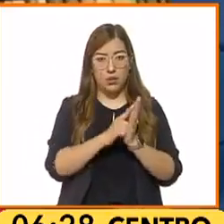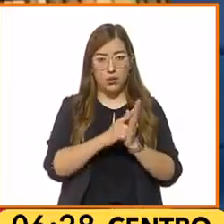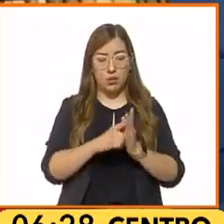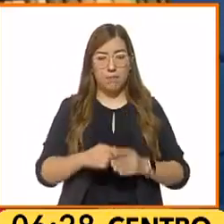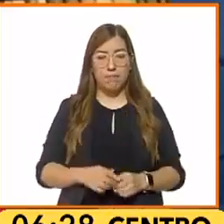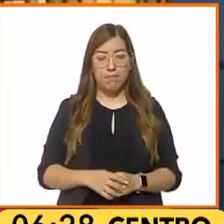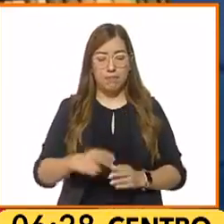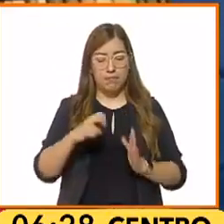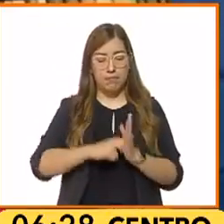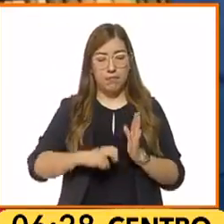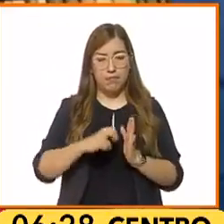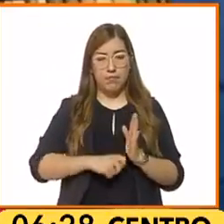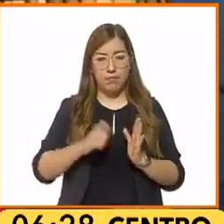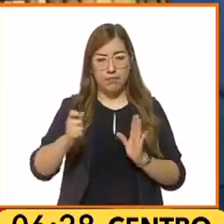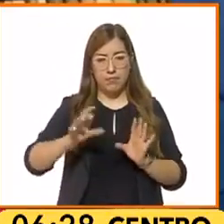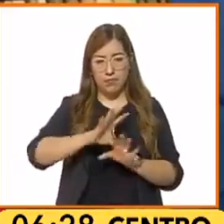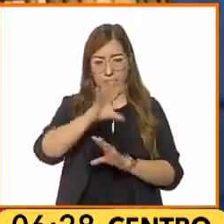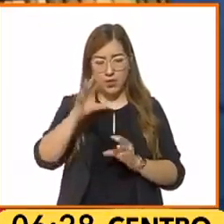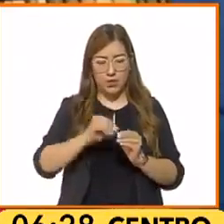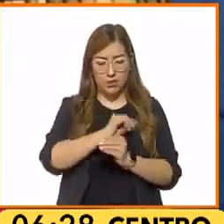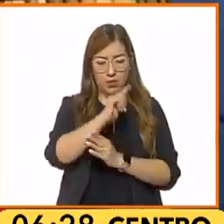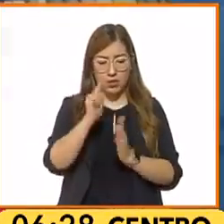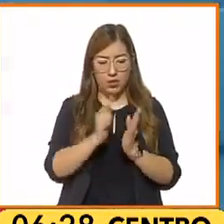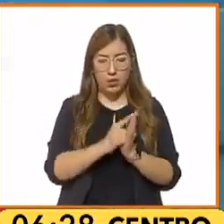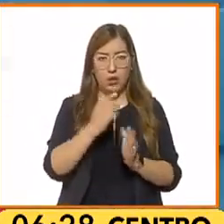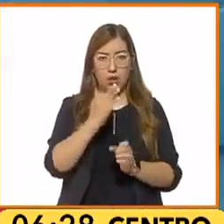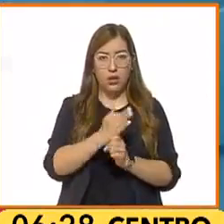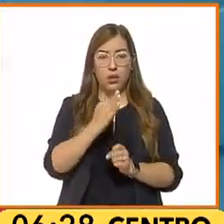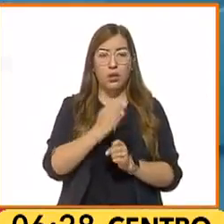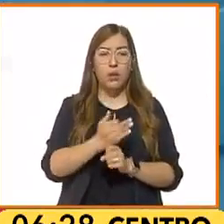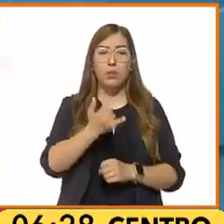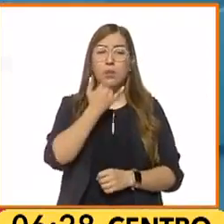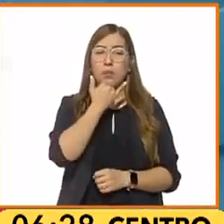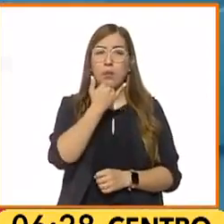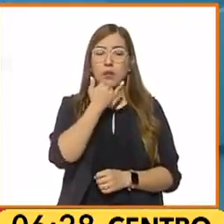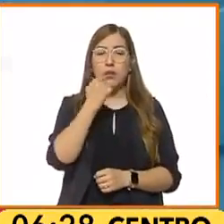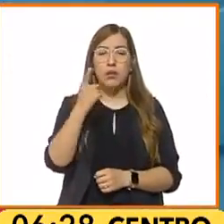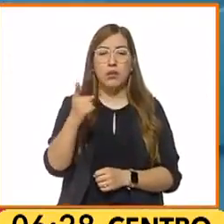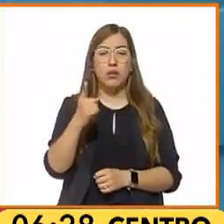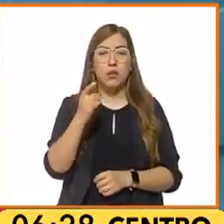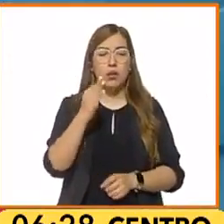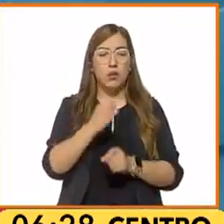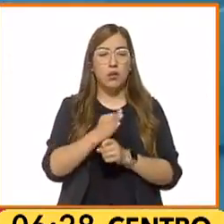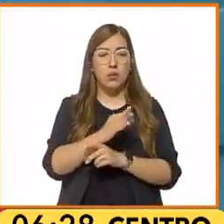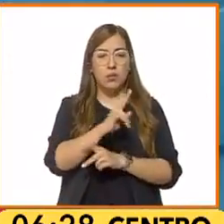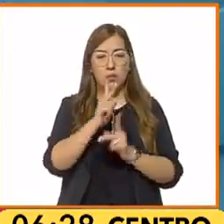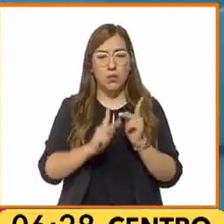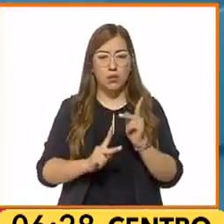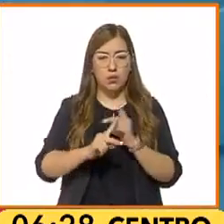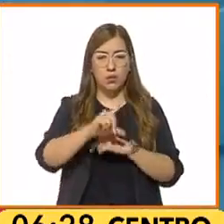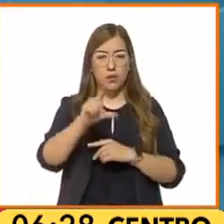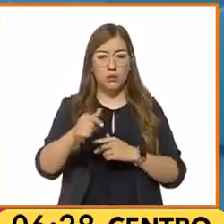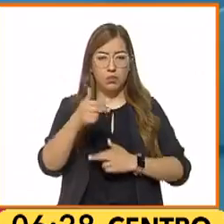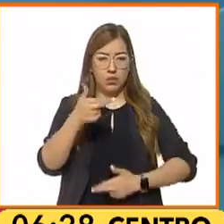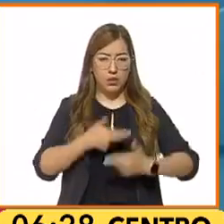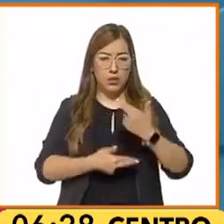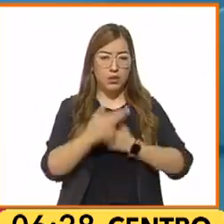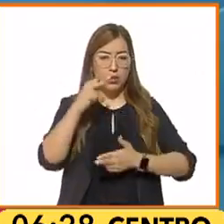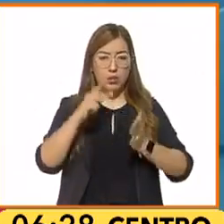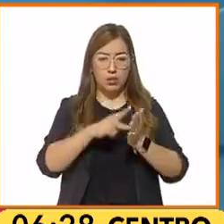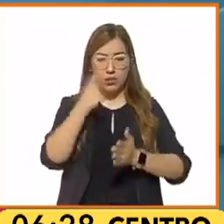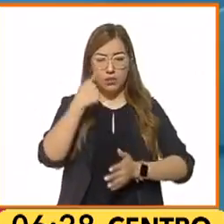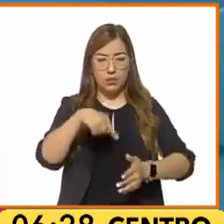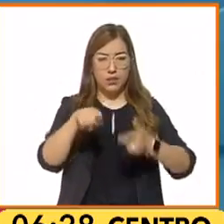Recupera prácticamente toda la ley actual. De acuerdo, senador. Si nos permite hacer, por favor, una pausa y al regresar para